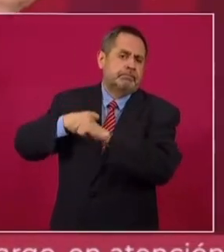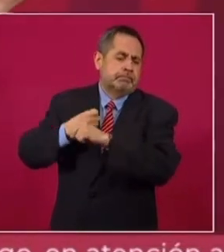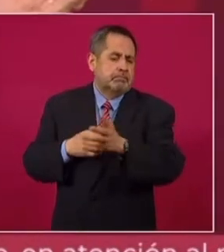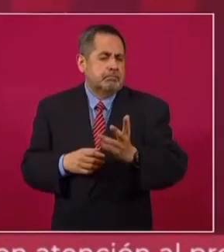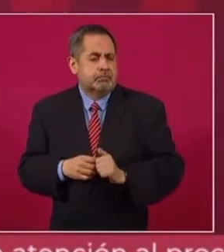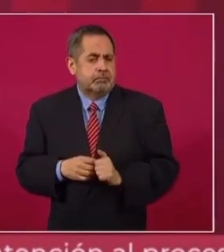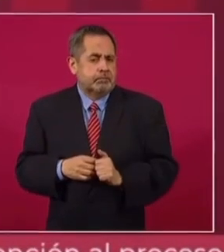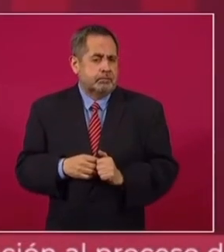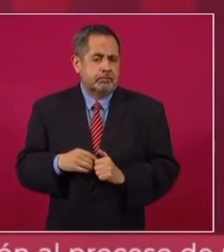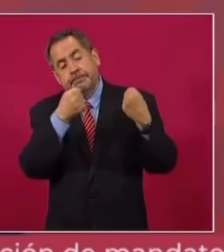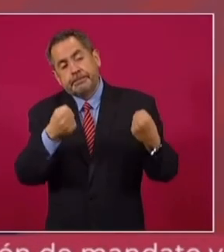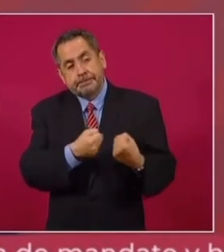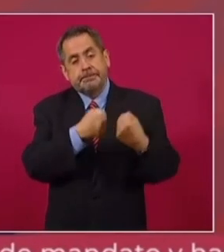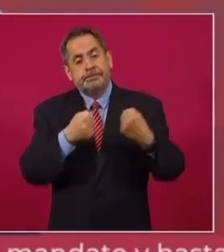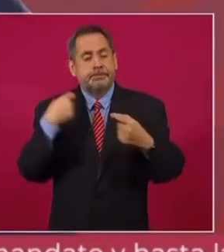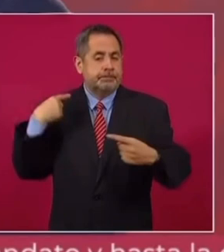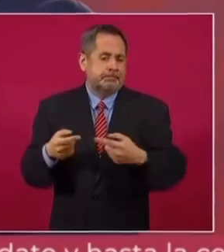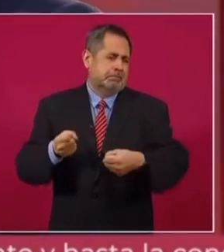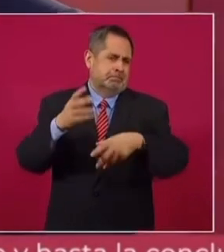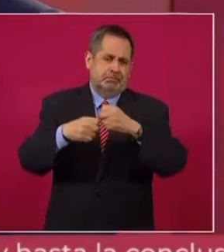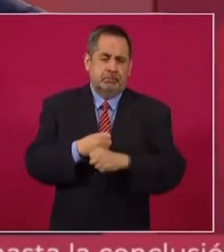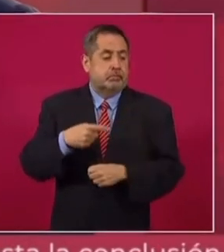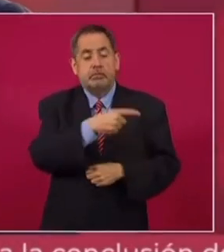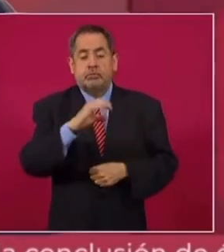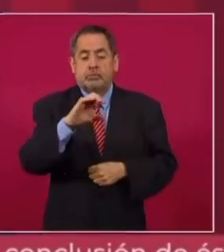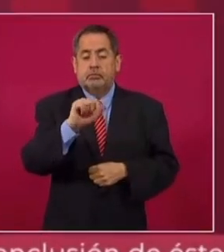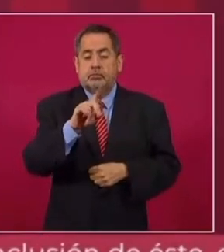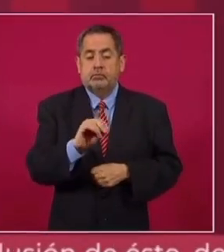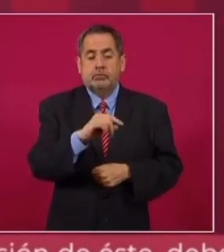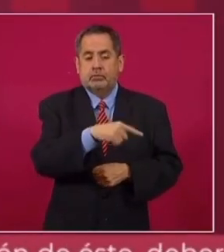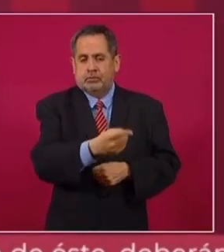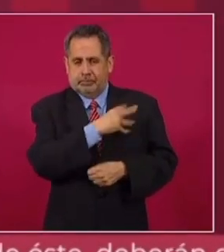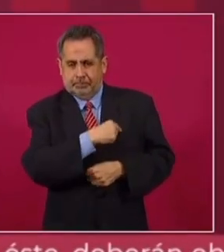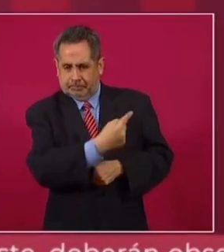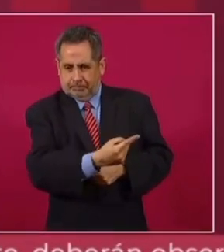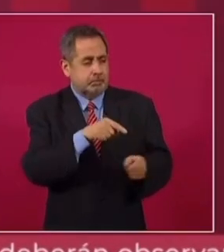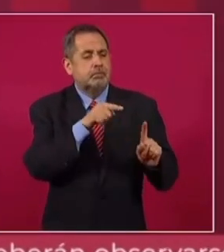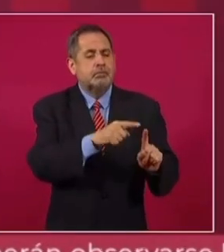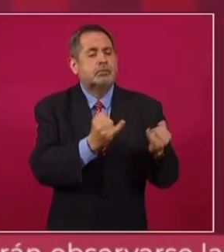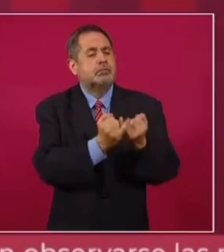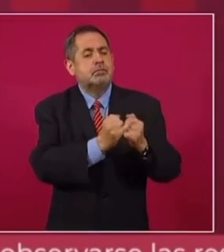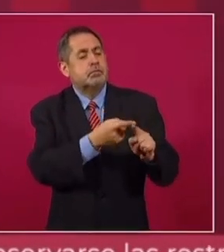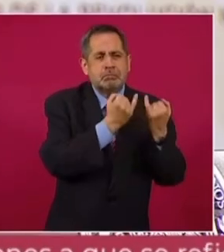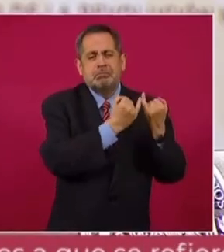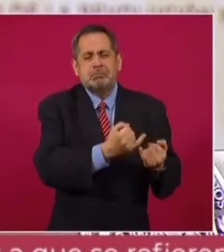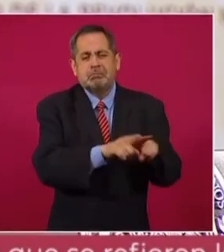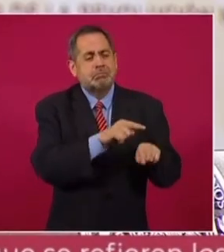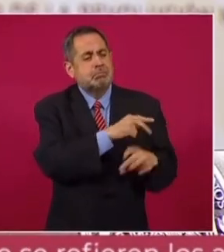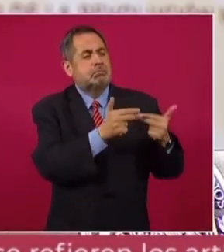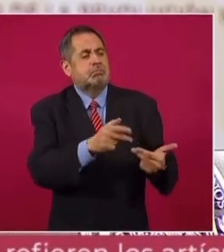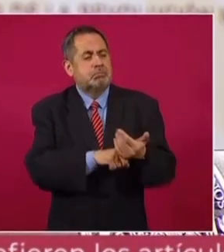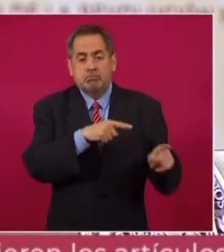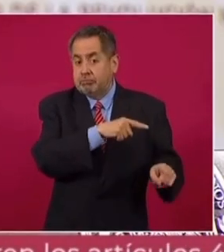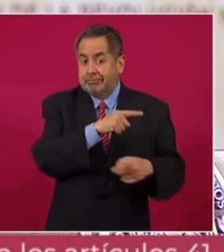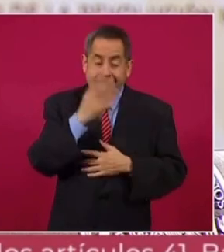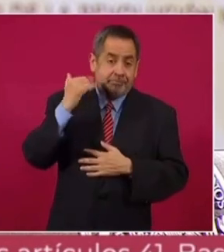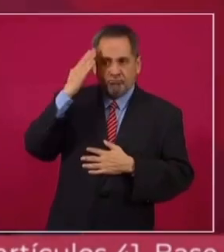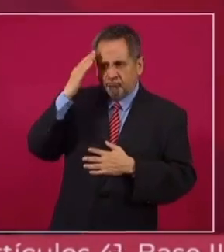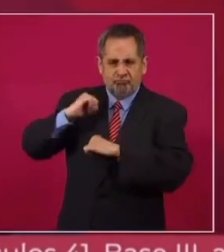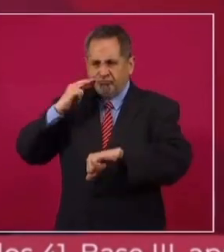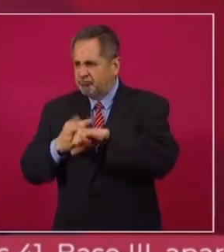enfrentado durante años. Claudio X González, hijo, pues trae la escuela del padre, que fue el que encabezó la Guerra